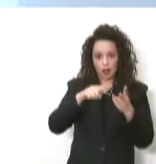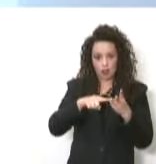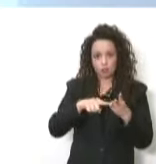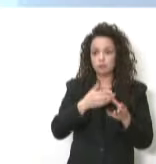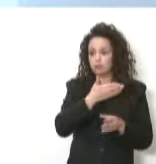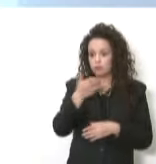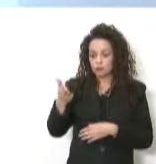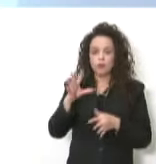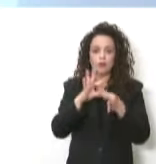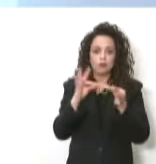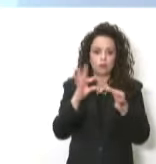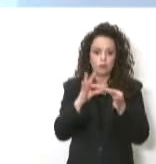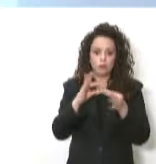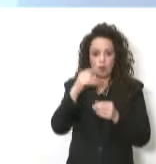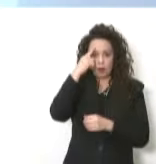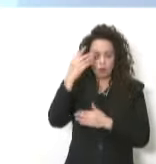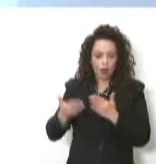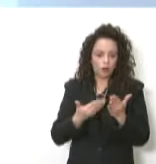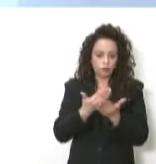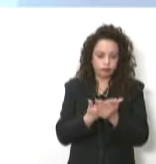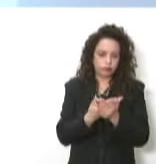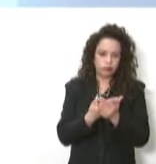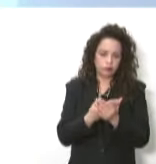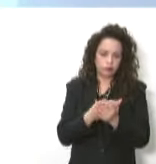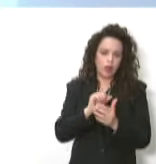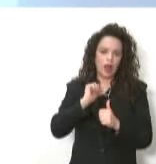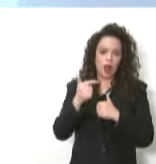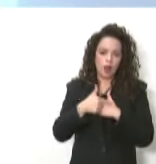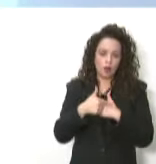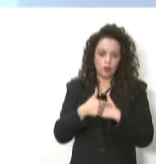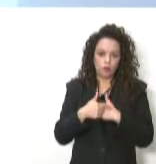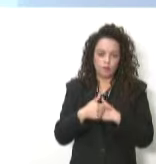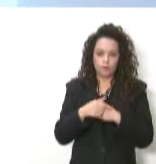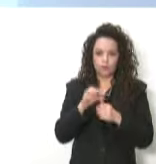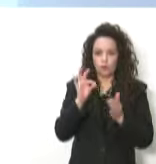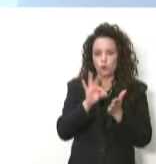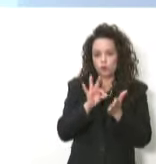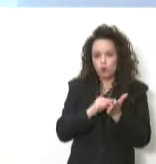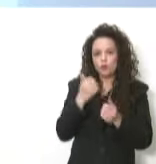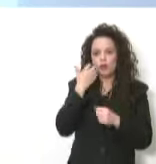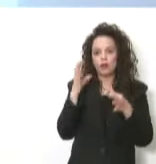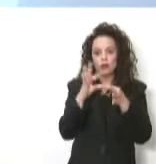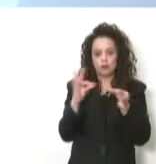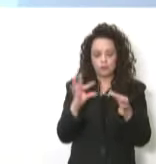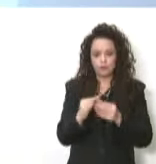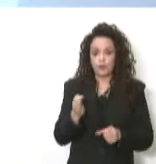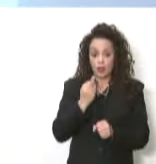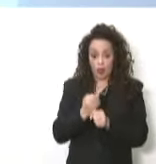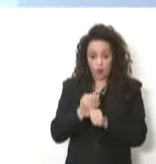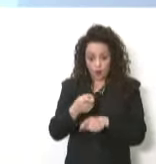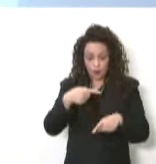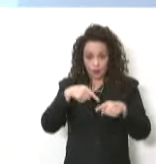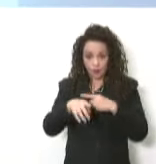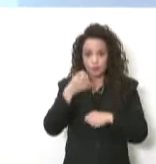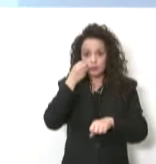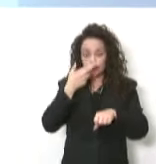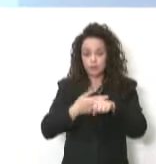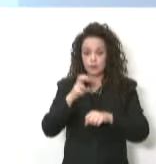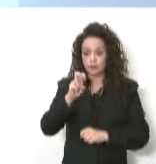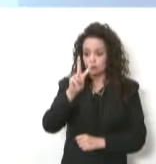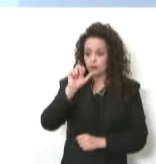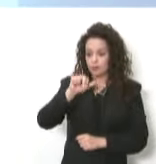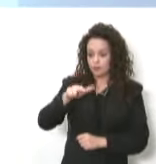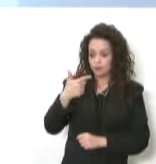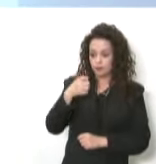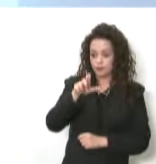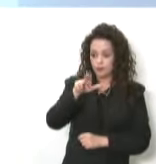hacer consideraciones al punto. Así es que vamos, secretaria Evangelina Tales, por favor, haga la lectura